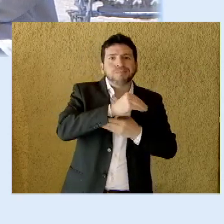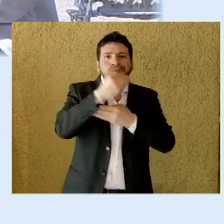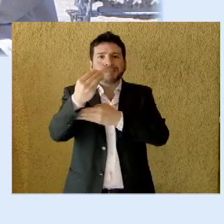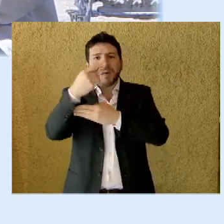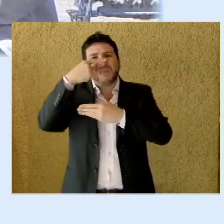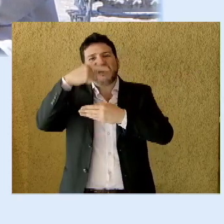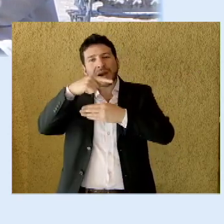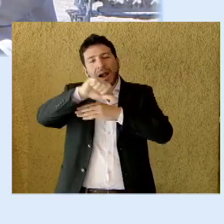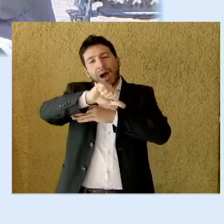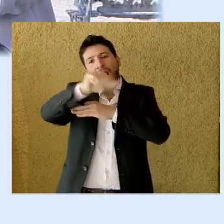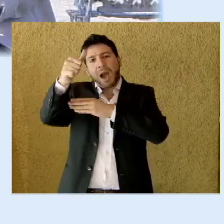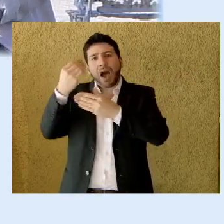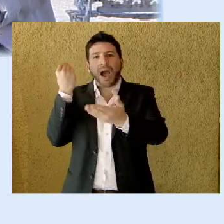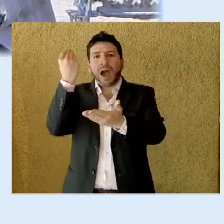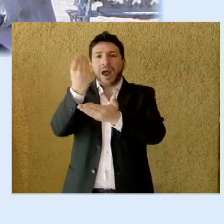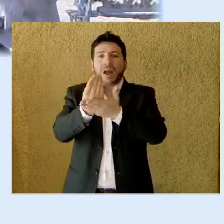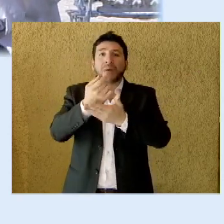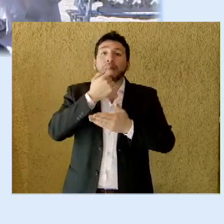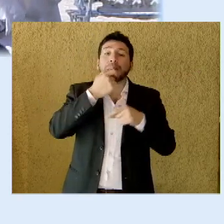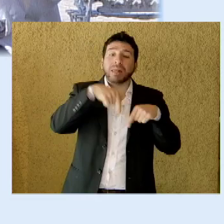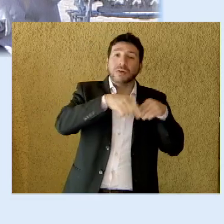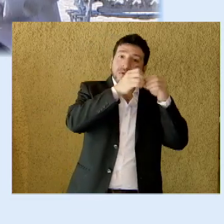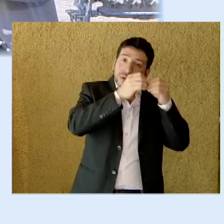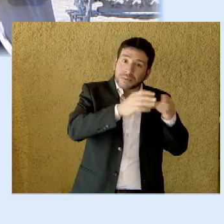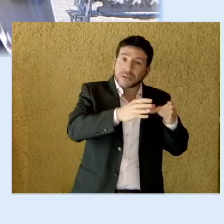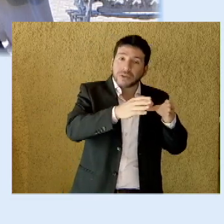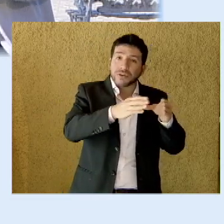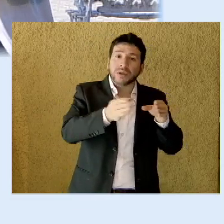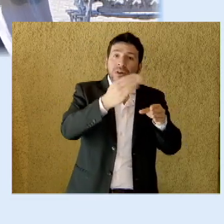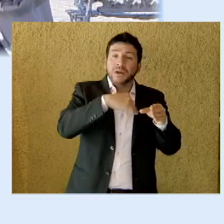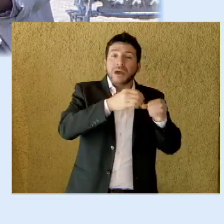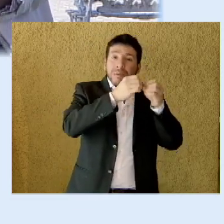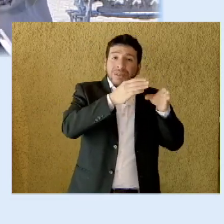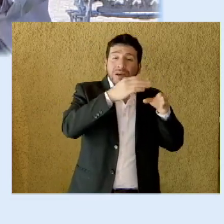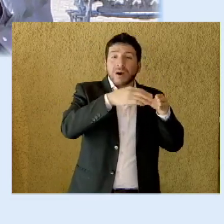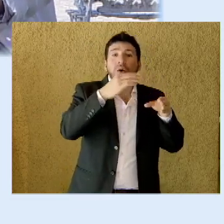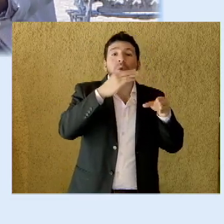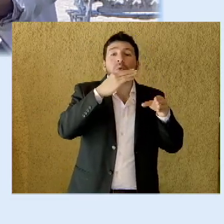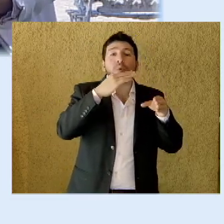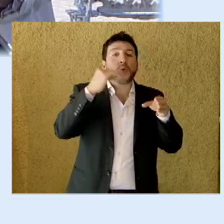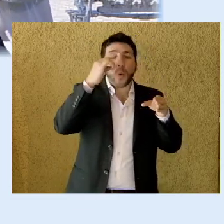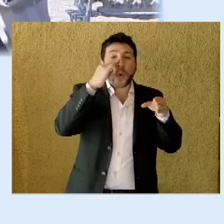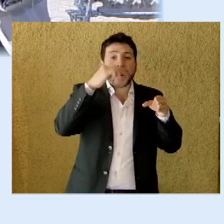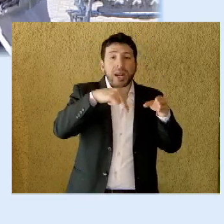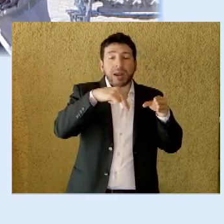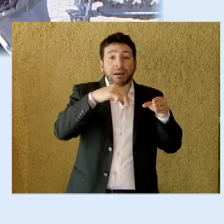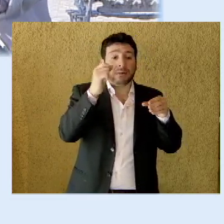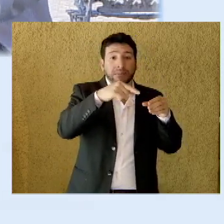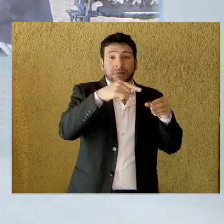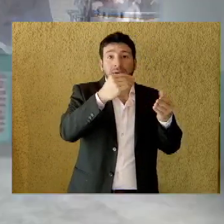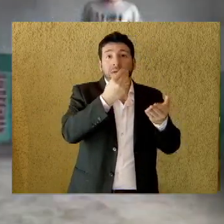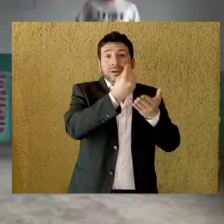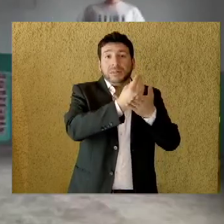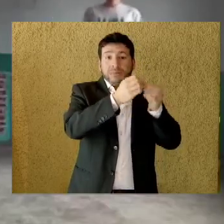Pre-Cosquín, iniciando su recorrido aquí en Mendoza, en lo que fue la sede en el departamento de Junín, y de allí se pasa a esta instancia nacional